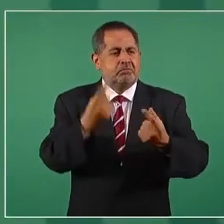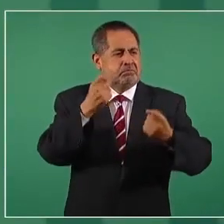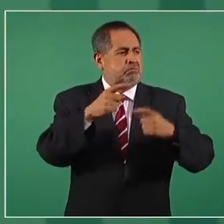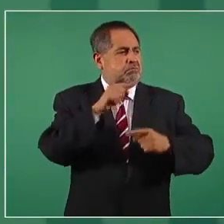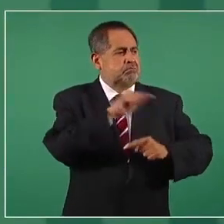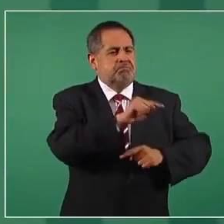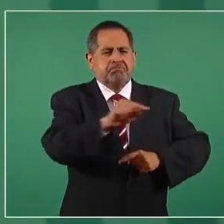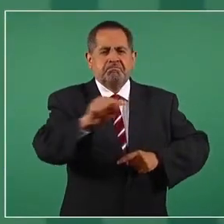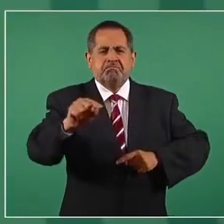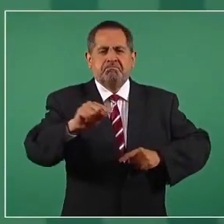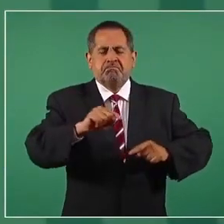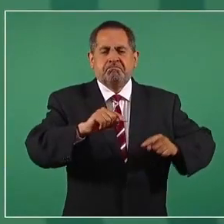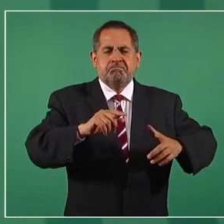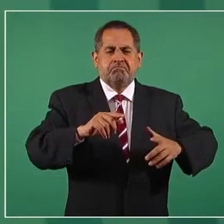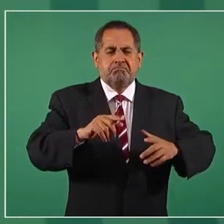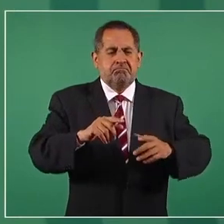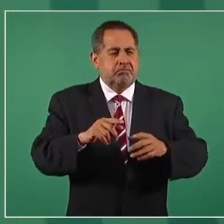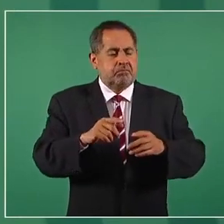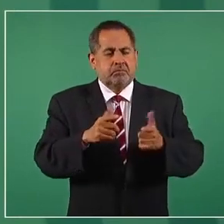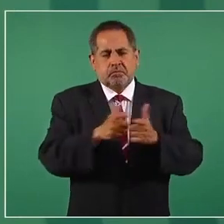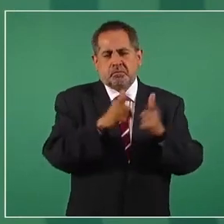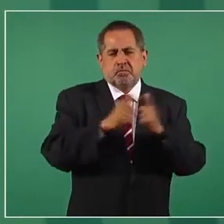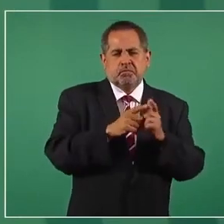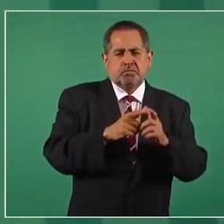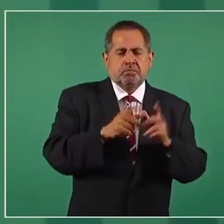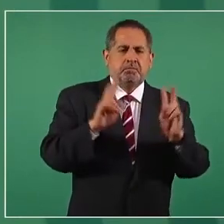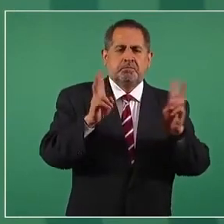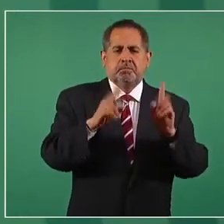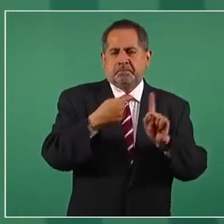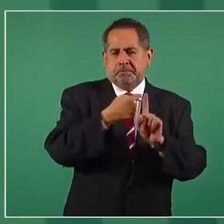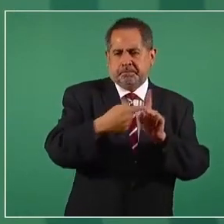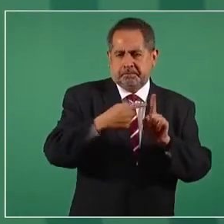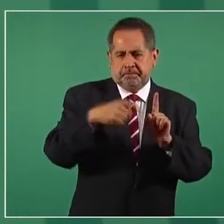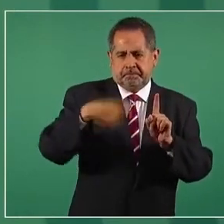sectores de clase media,